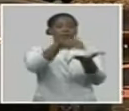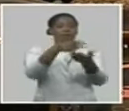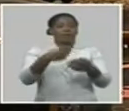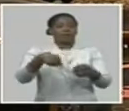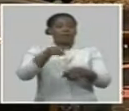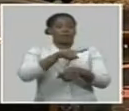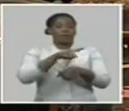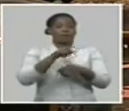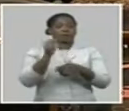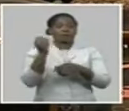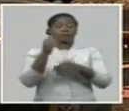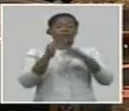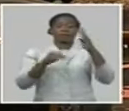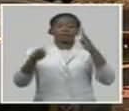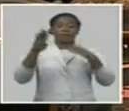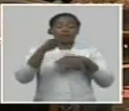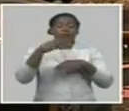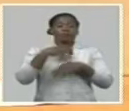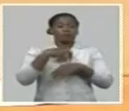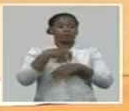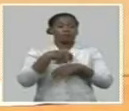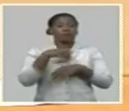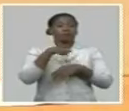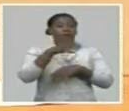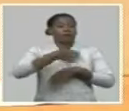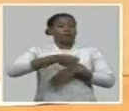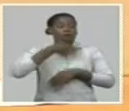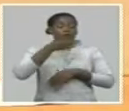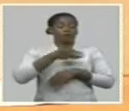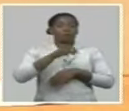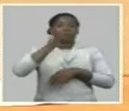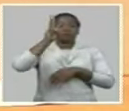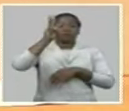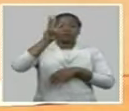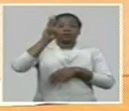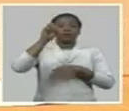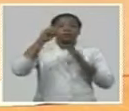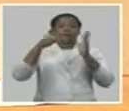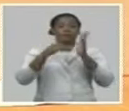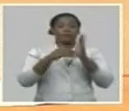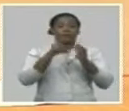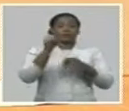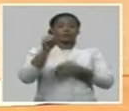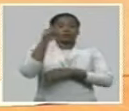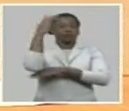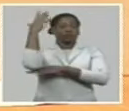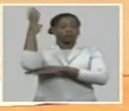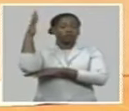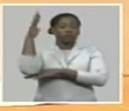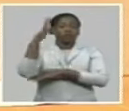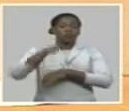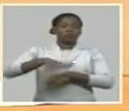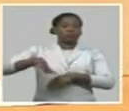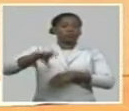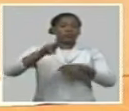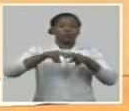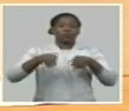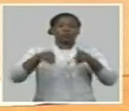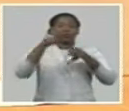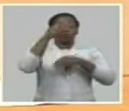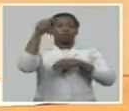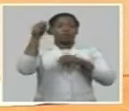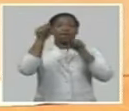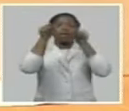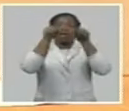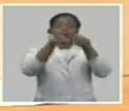tenemos 3 mil 875 turistas que ya se ha hablado con ellos las instalaciones hoteleras están todas las condiciones creadas para